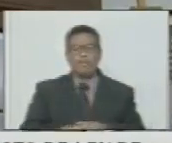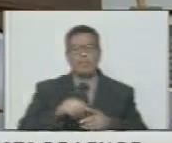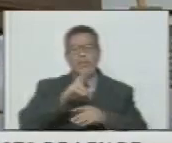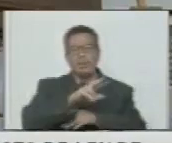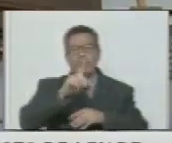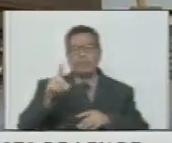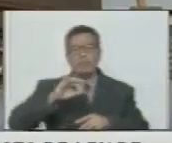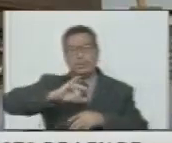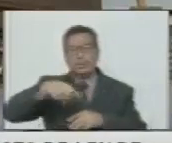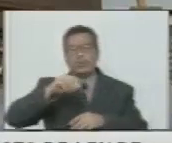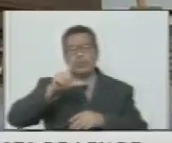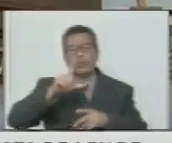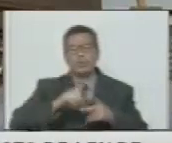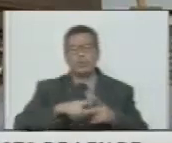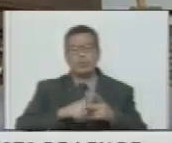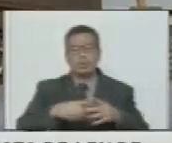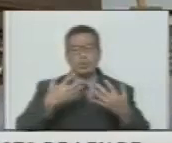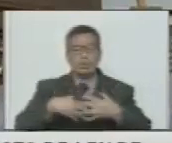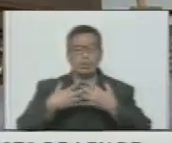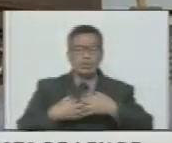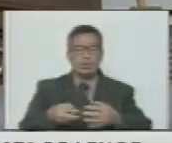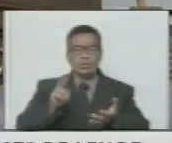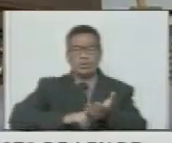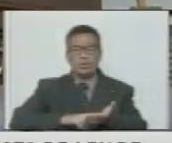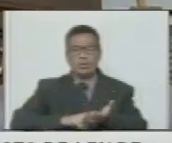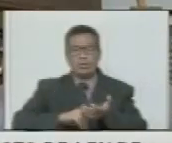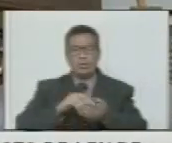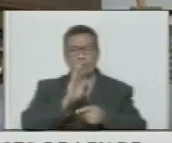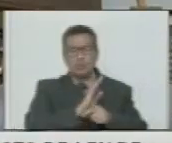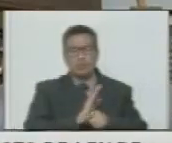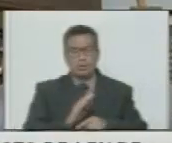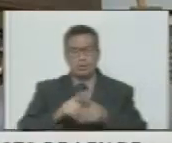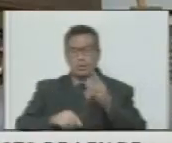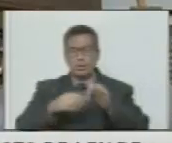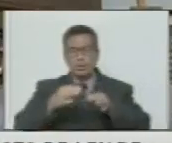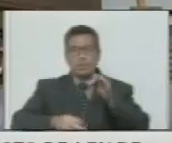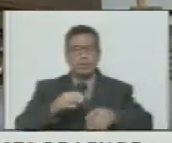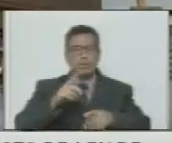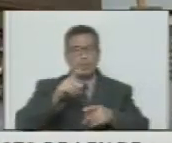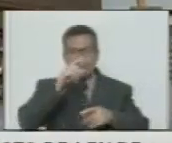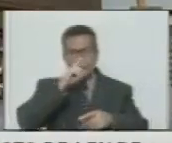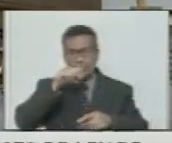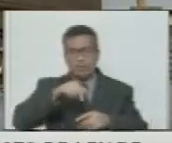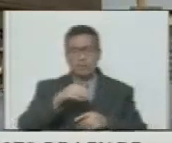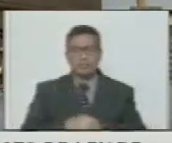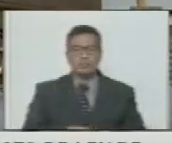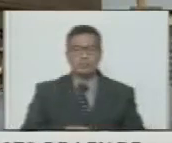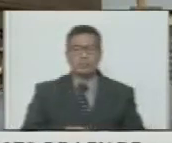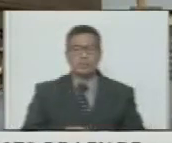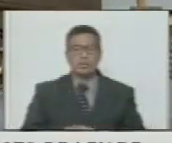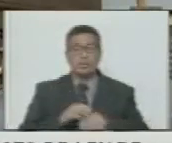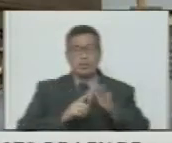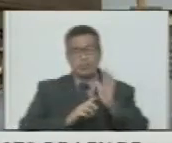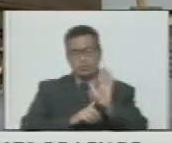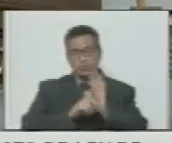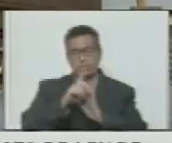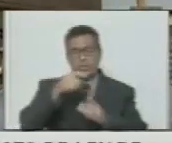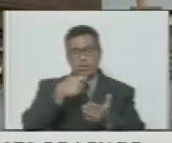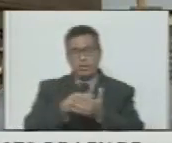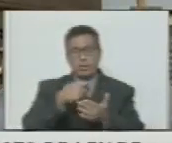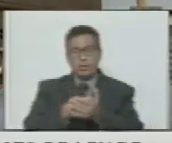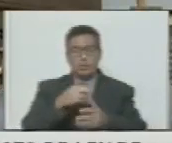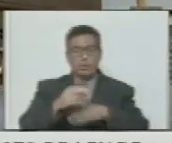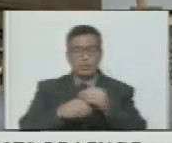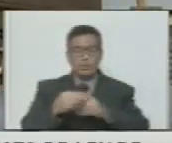y del 31 de julio para las empresas de reaseguro del año que corresponda. Los aumentos